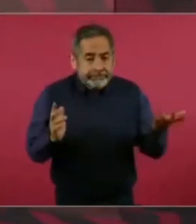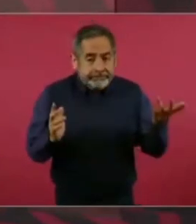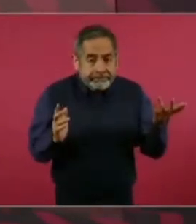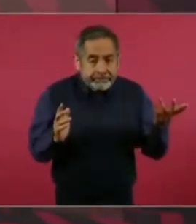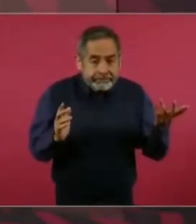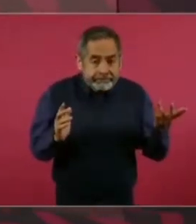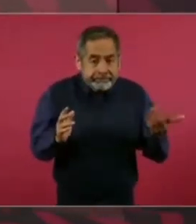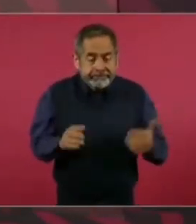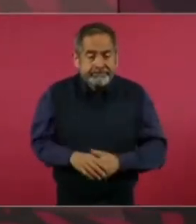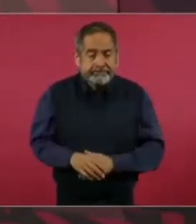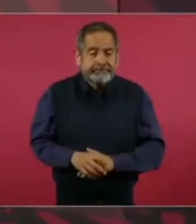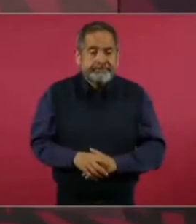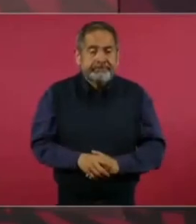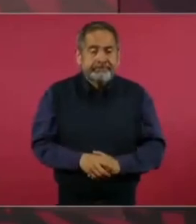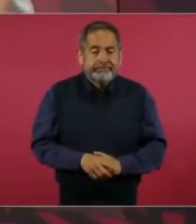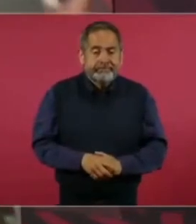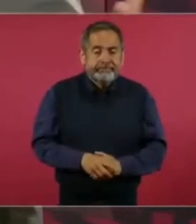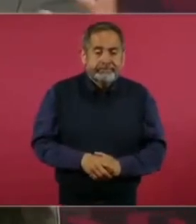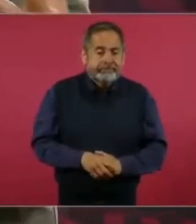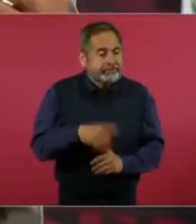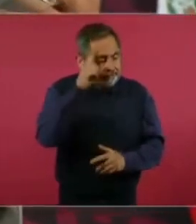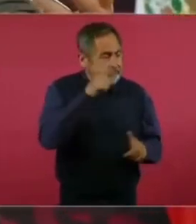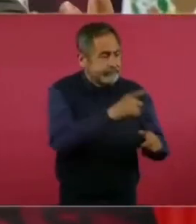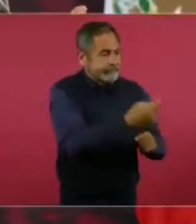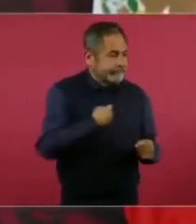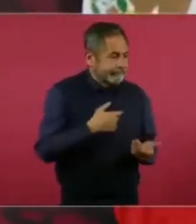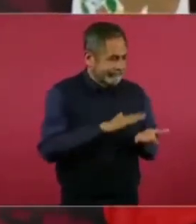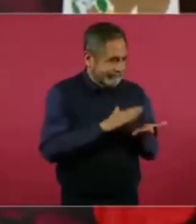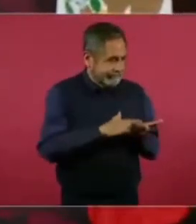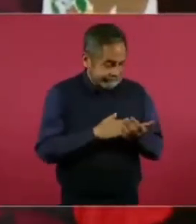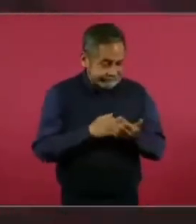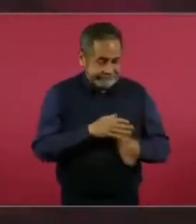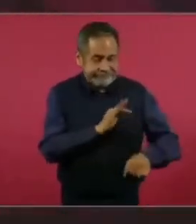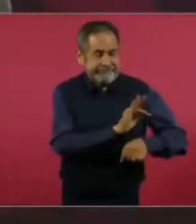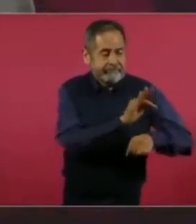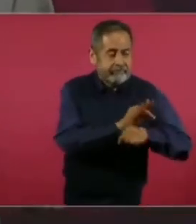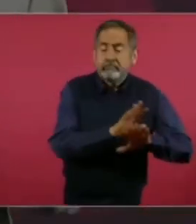Todo esto para ganarse la simpatía de los jueces,